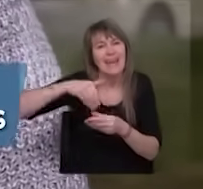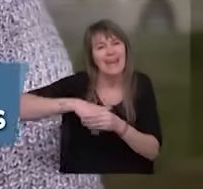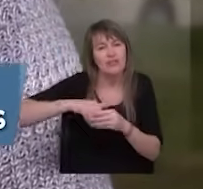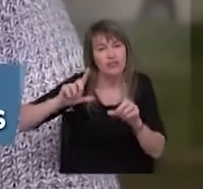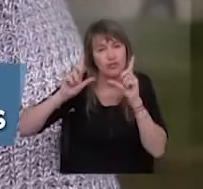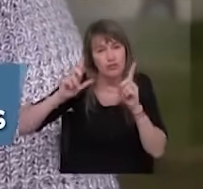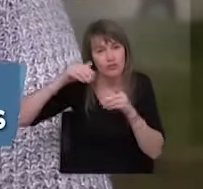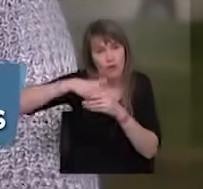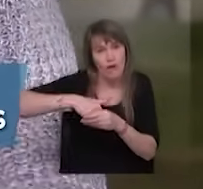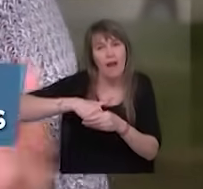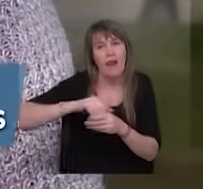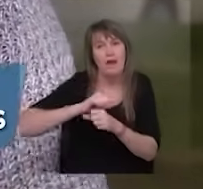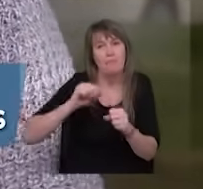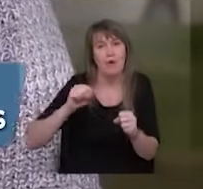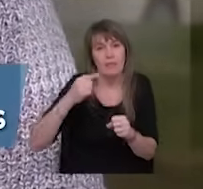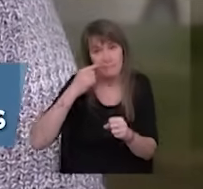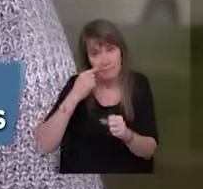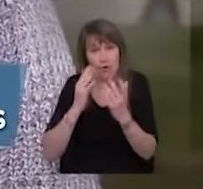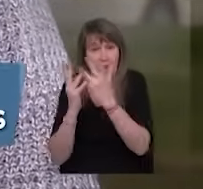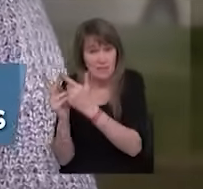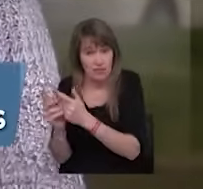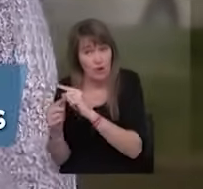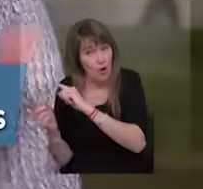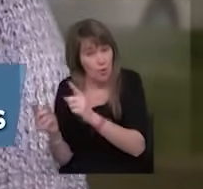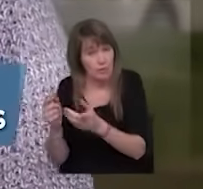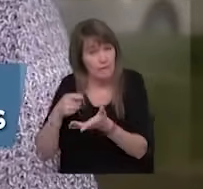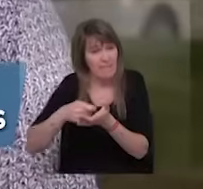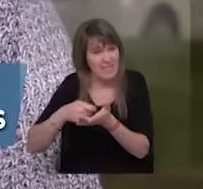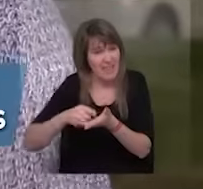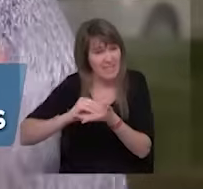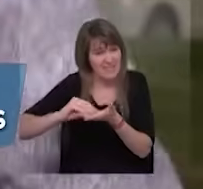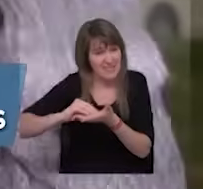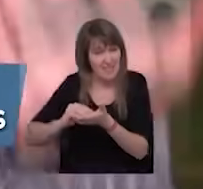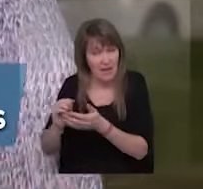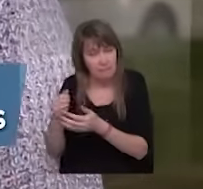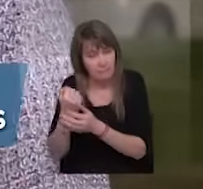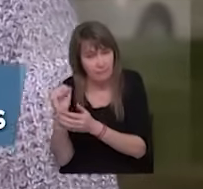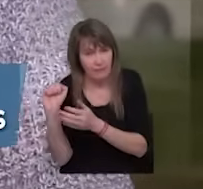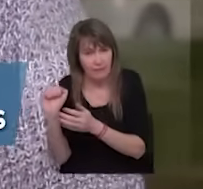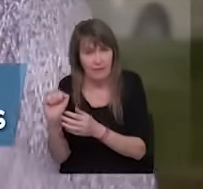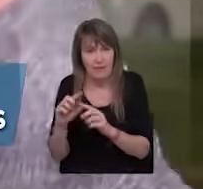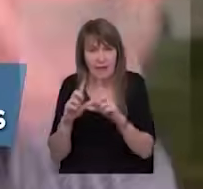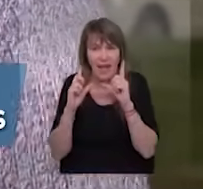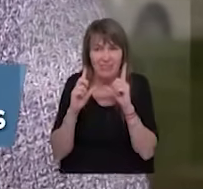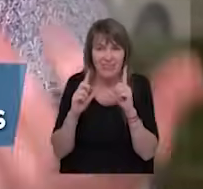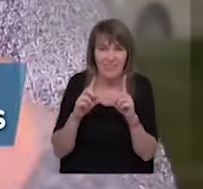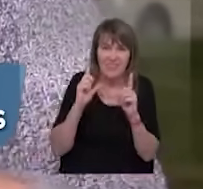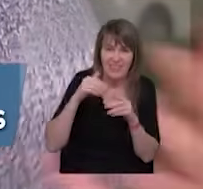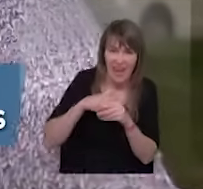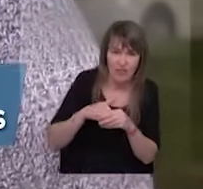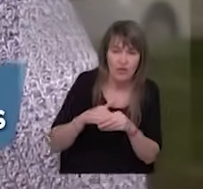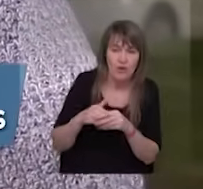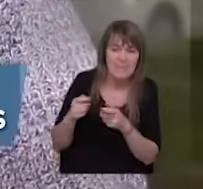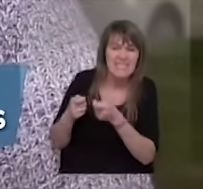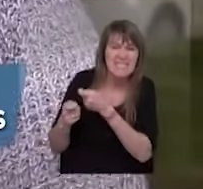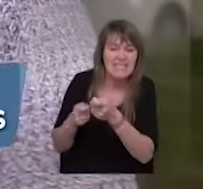por organizaciones no lícitas para financiar parte de esas campañas electorales y beneficiar alún candidato e incidir en la decisiones que